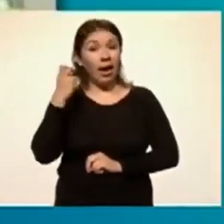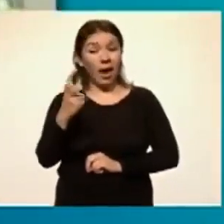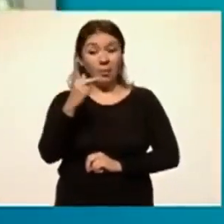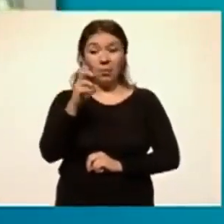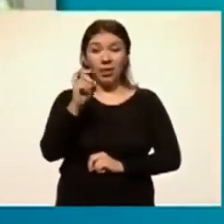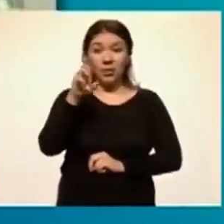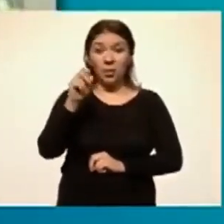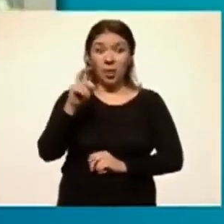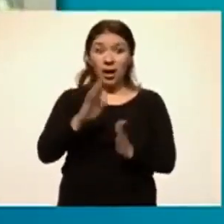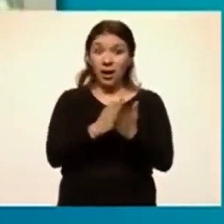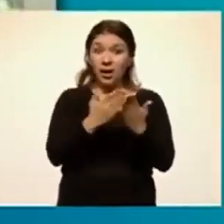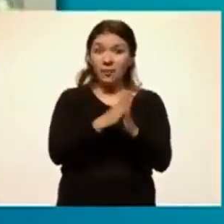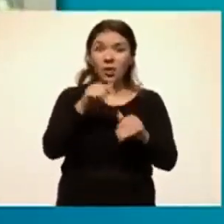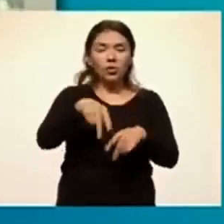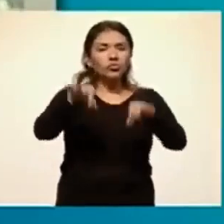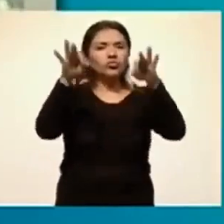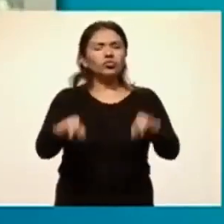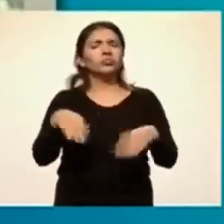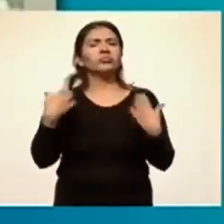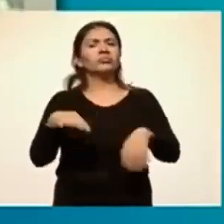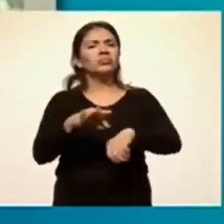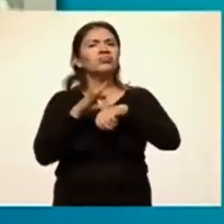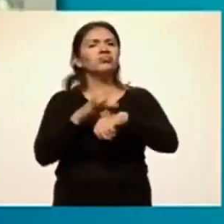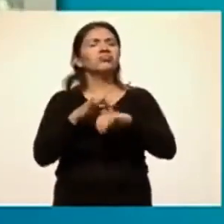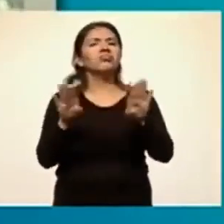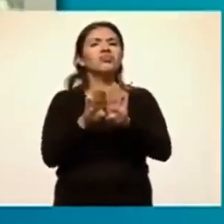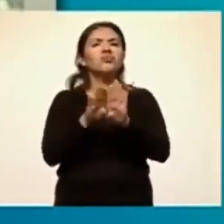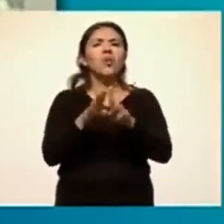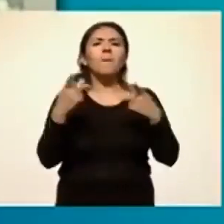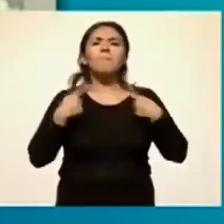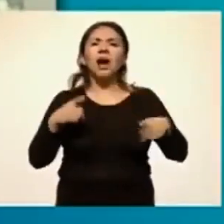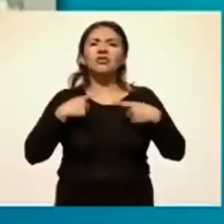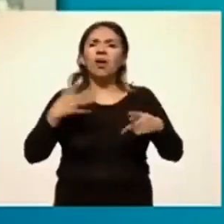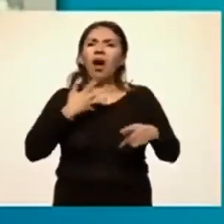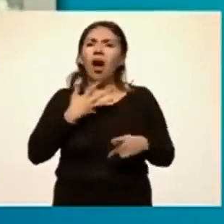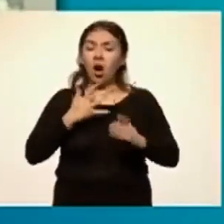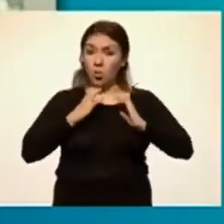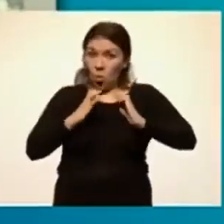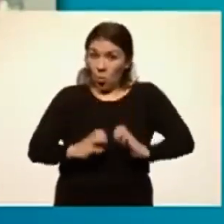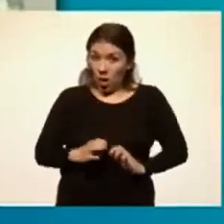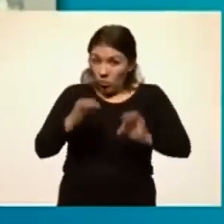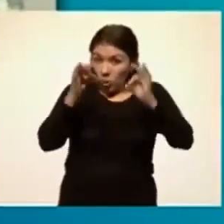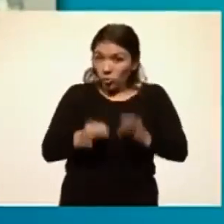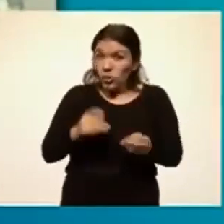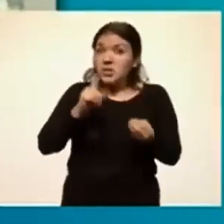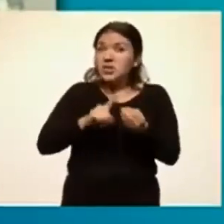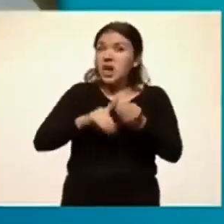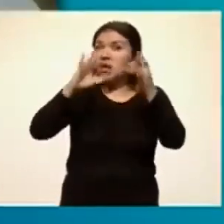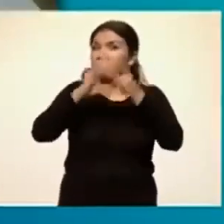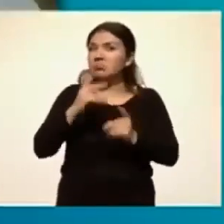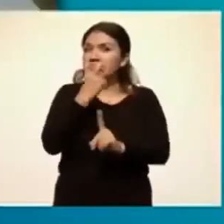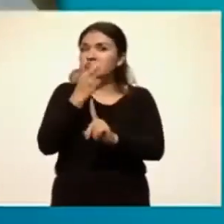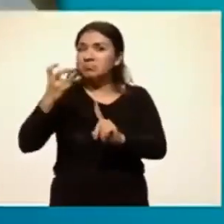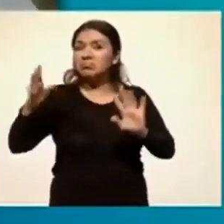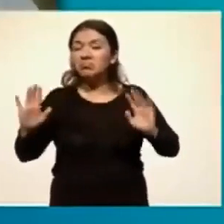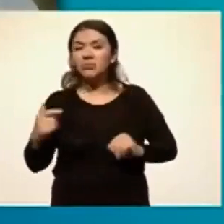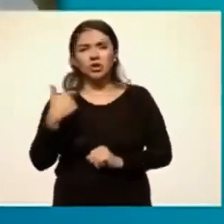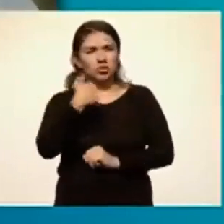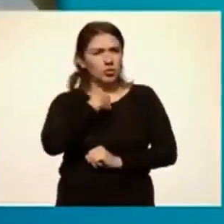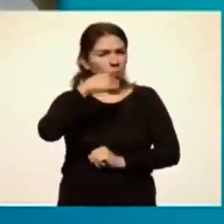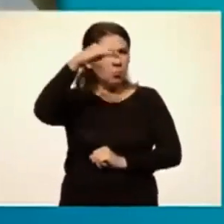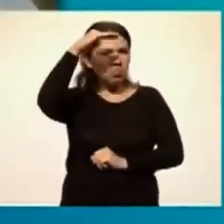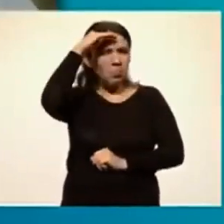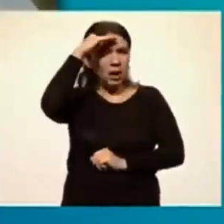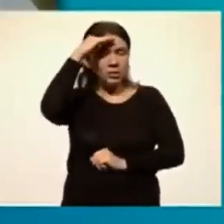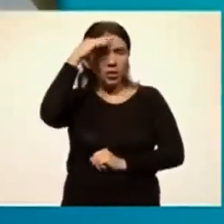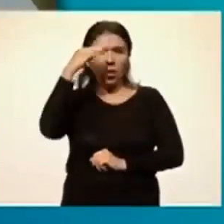obra maestra de la realidad virtual. O sea, los personajes son incorpóreos. No sabemos quién habla en muchas ocasiones. Pienso yo que